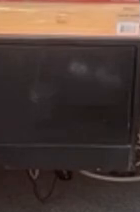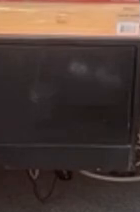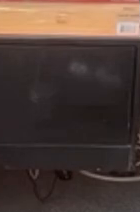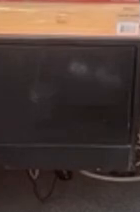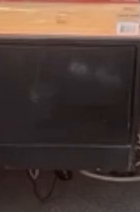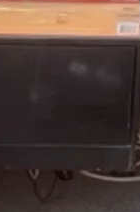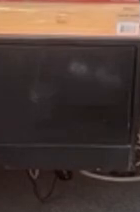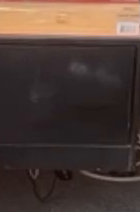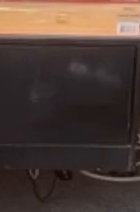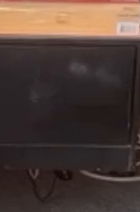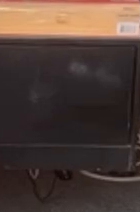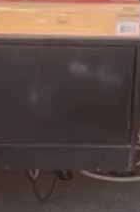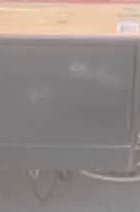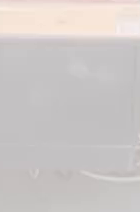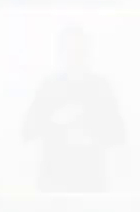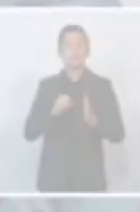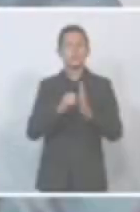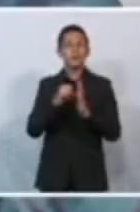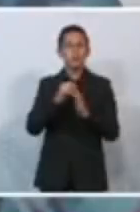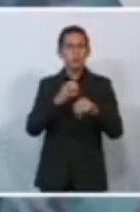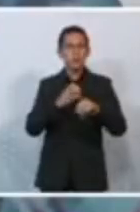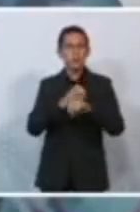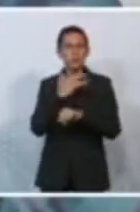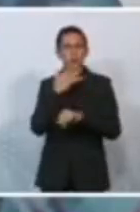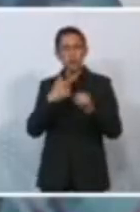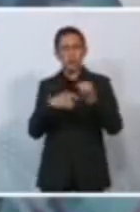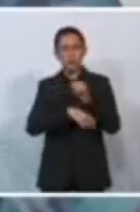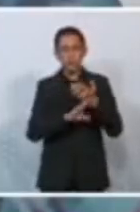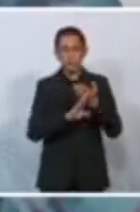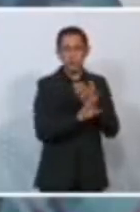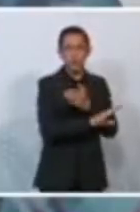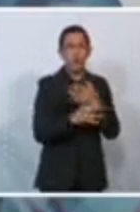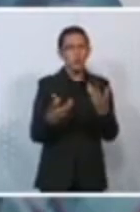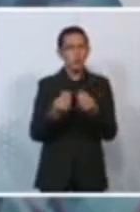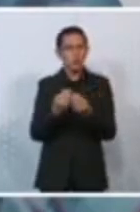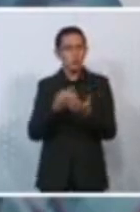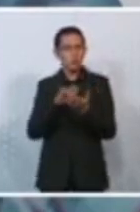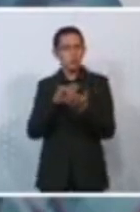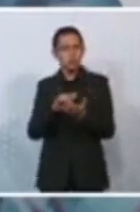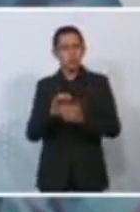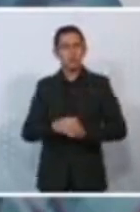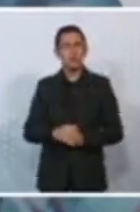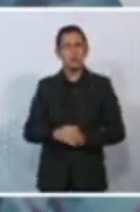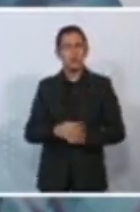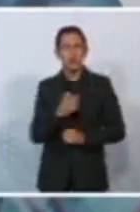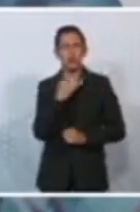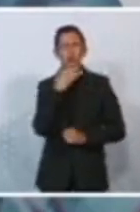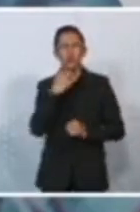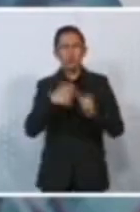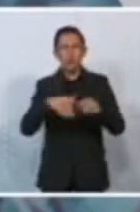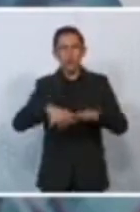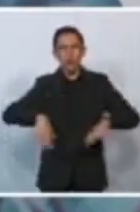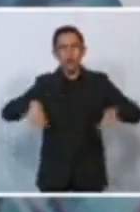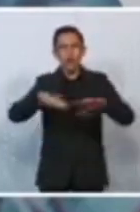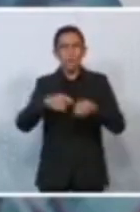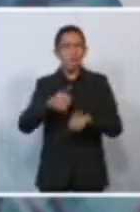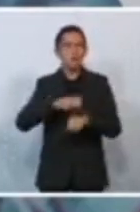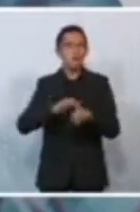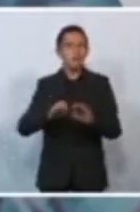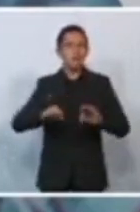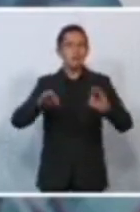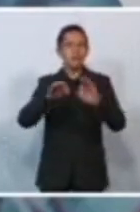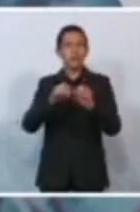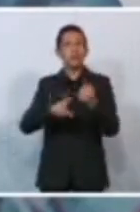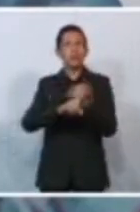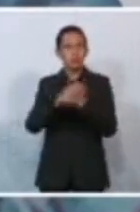Morelos y las denuncias contra Laura. La corrupción es la madre de todos nuestros problemas. La corrupción ha generado